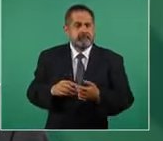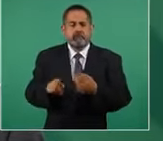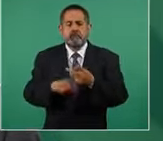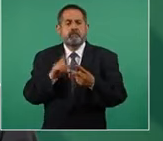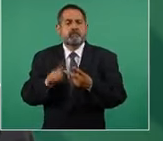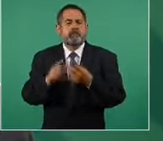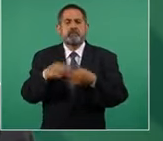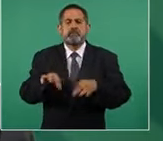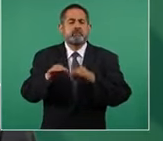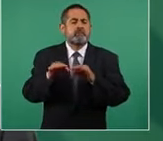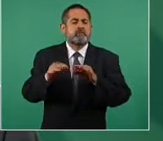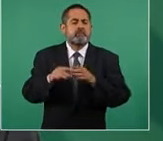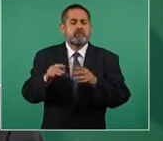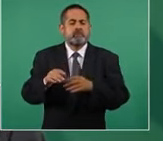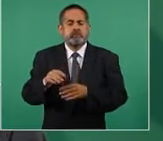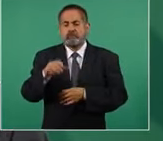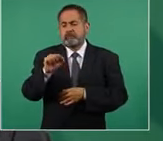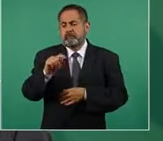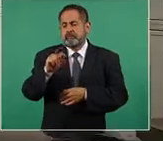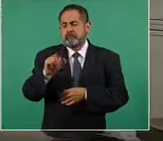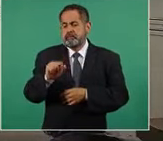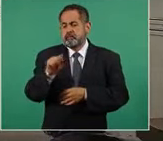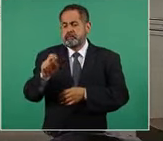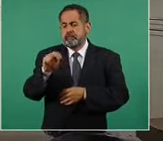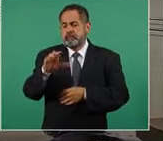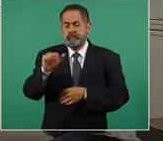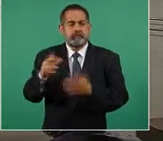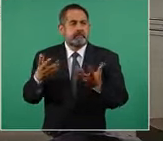dotación muy importante de AstraZeneca con